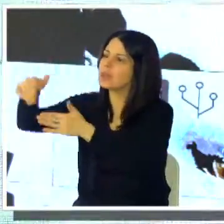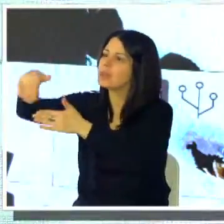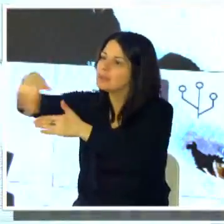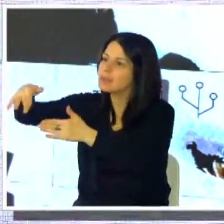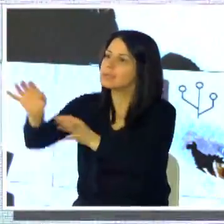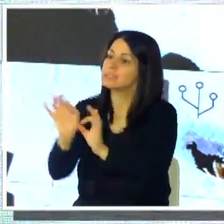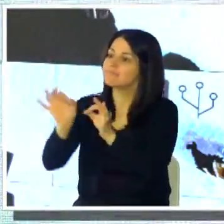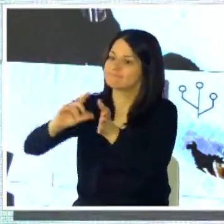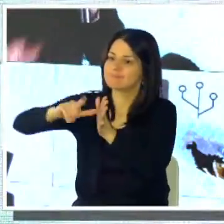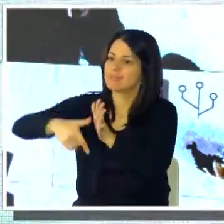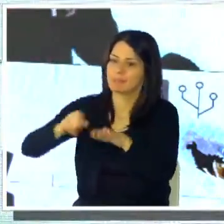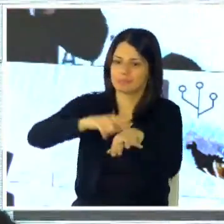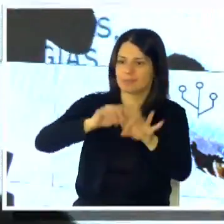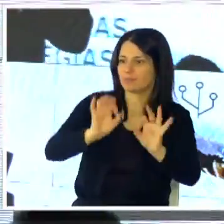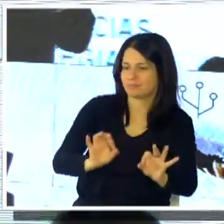llegar.